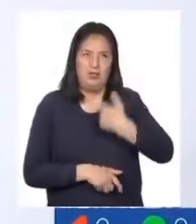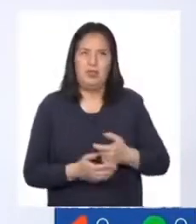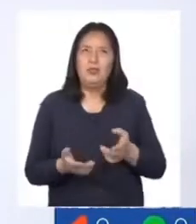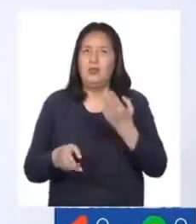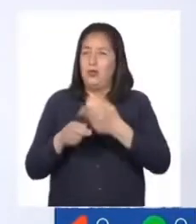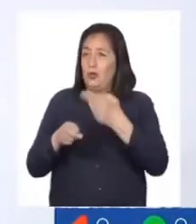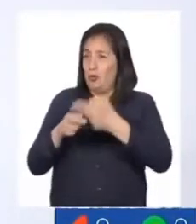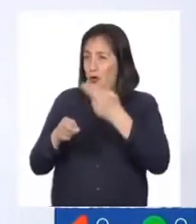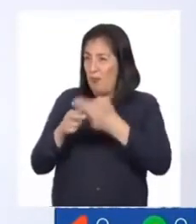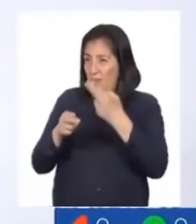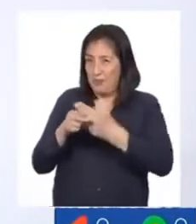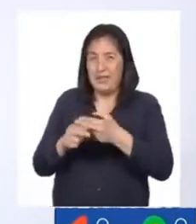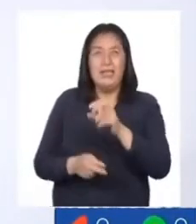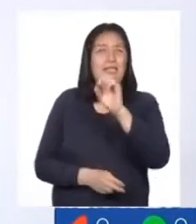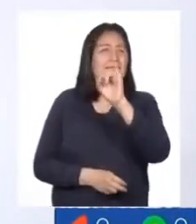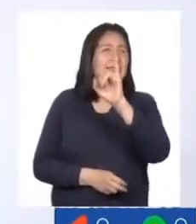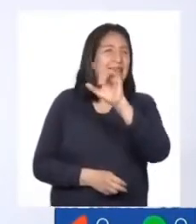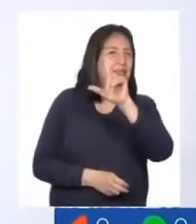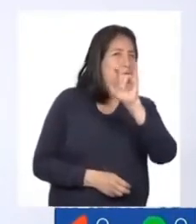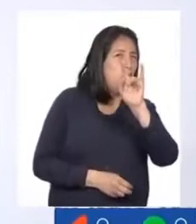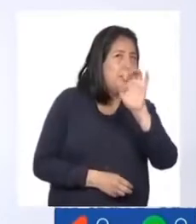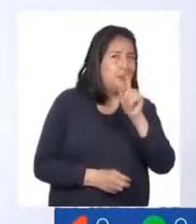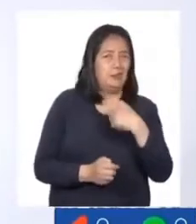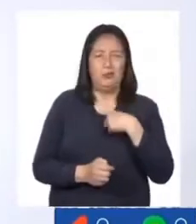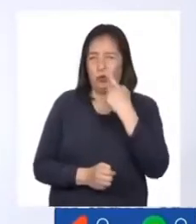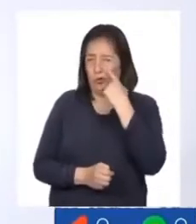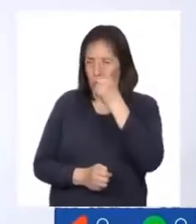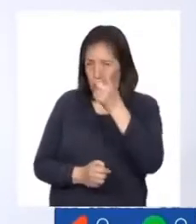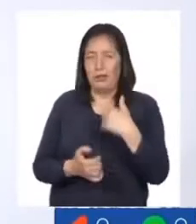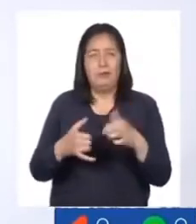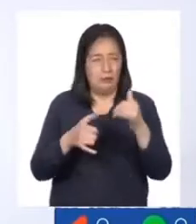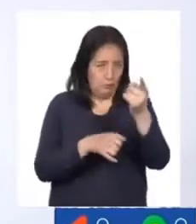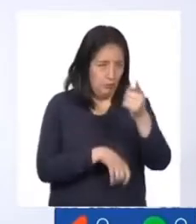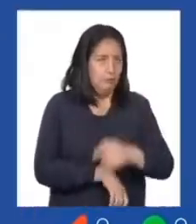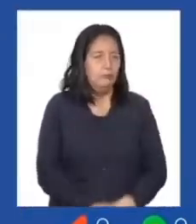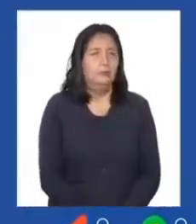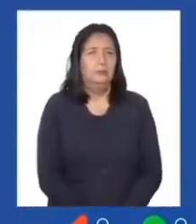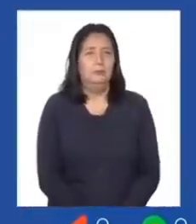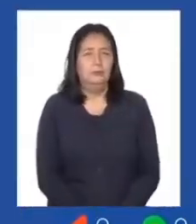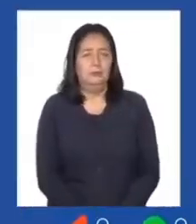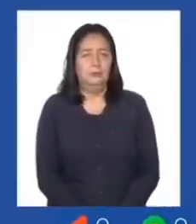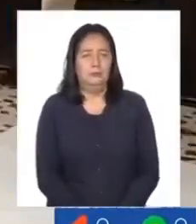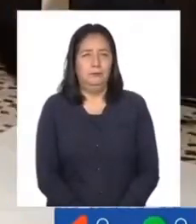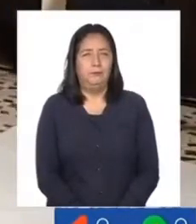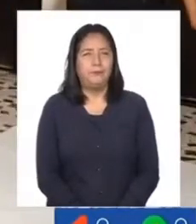Silueta y quiero que todas y todos lo conozcan. ¡Vamos a jugar!